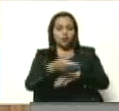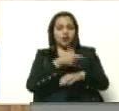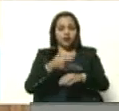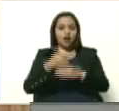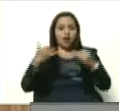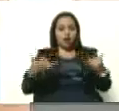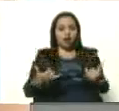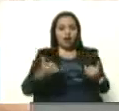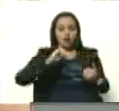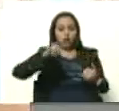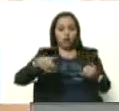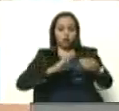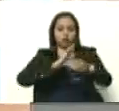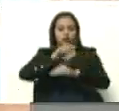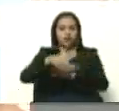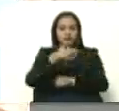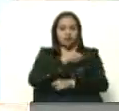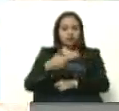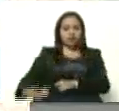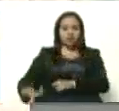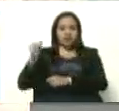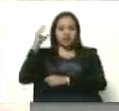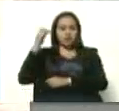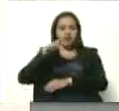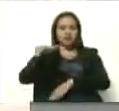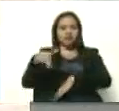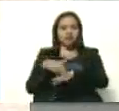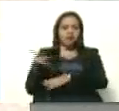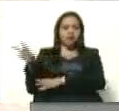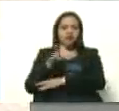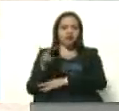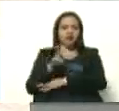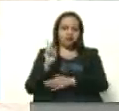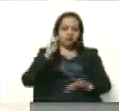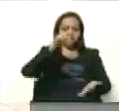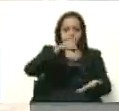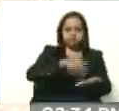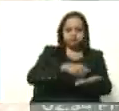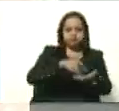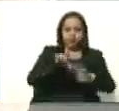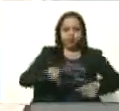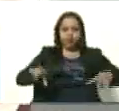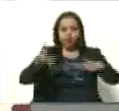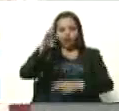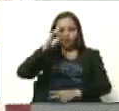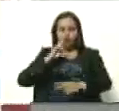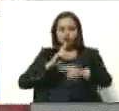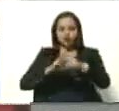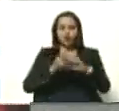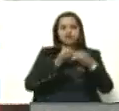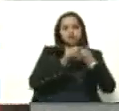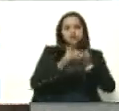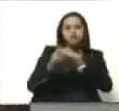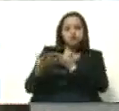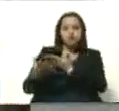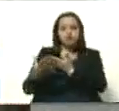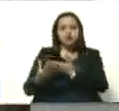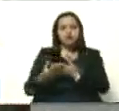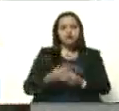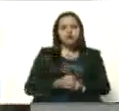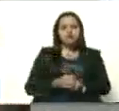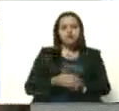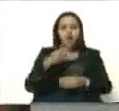Rodríguez, presidente de nuestra Asamblea Nacional de Venezuela, a la tribuna de honores de oradores y pronuncia su discurso